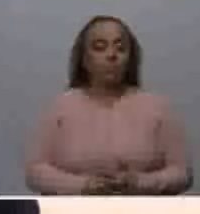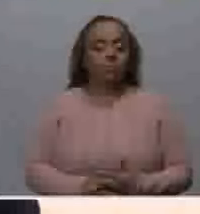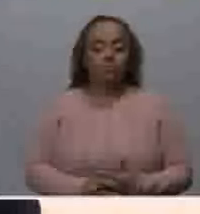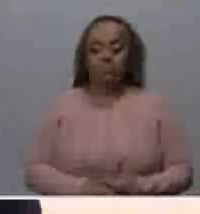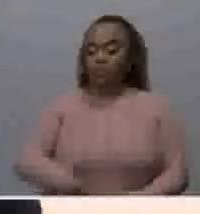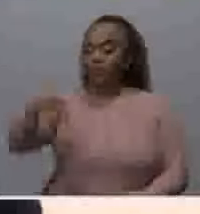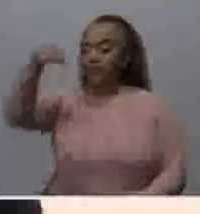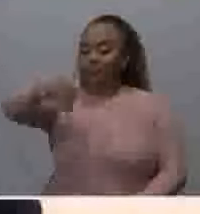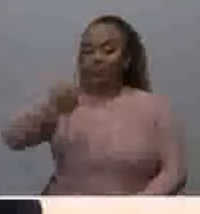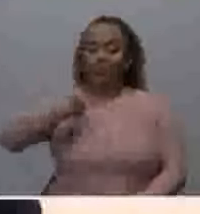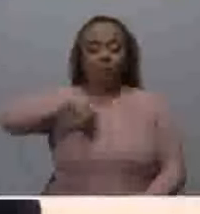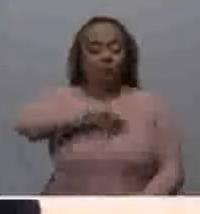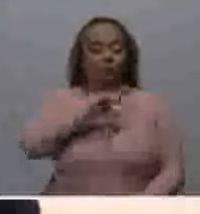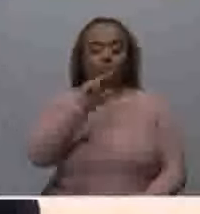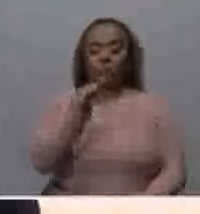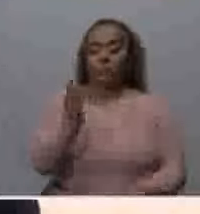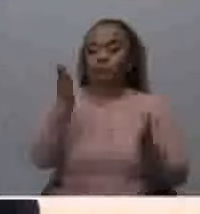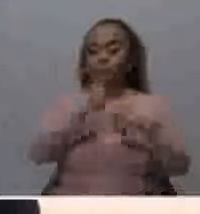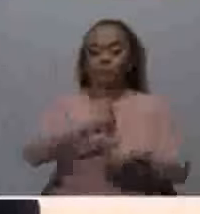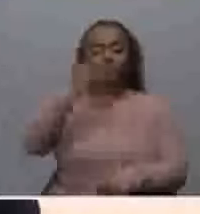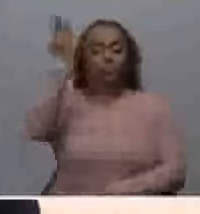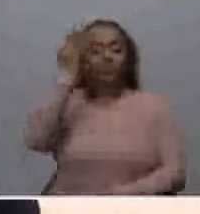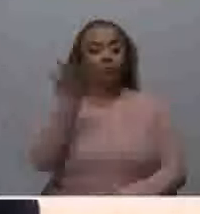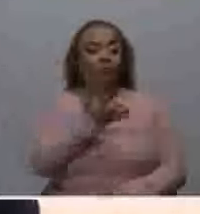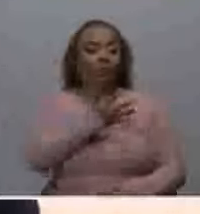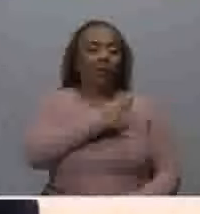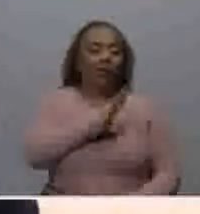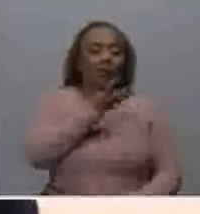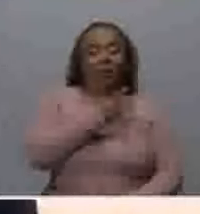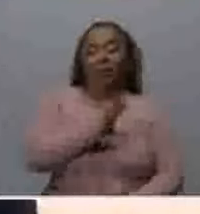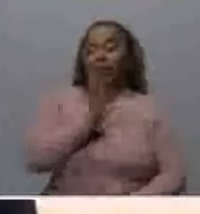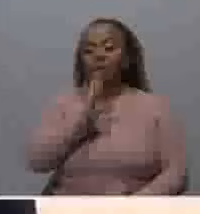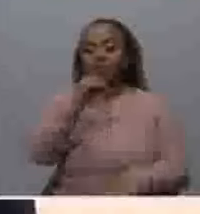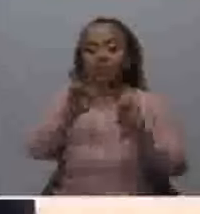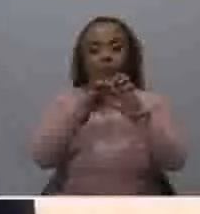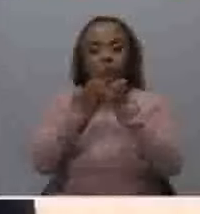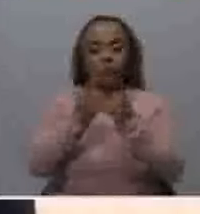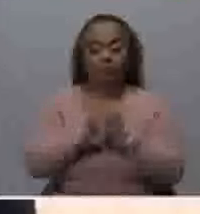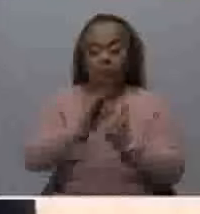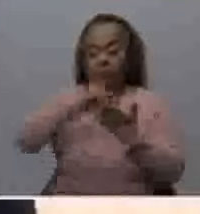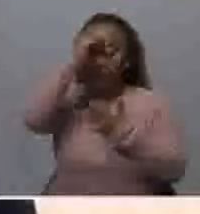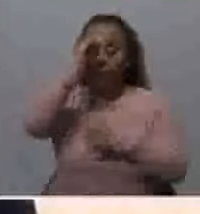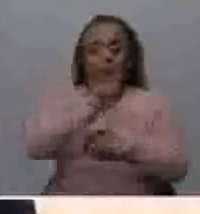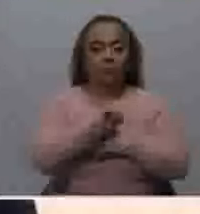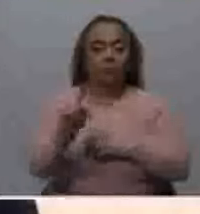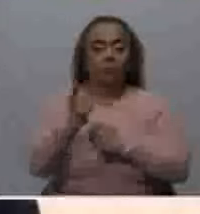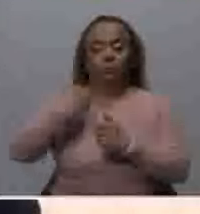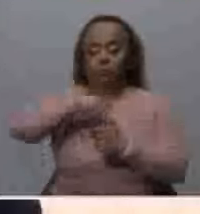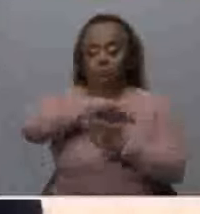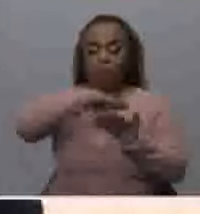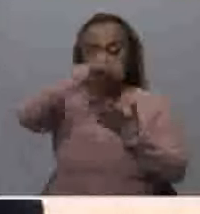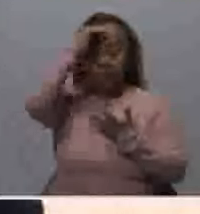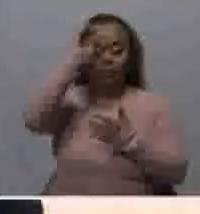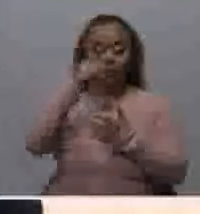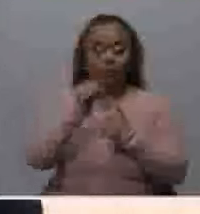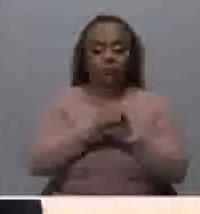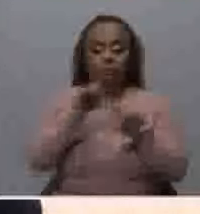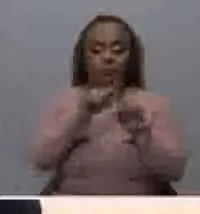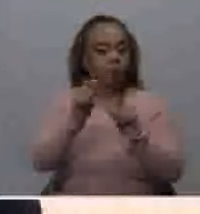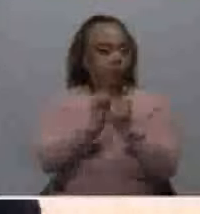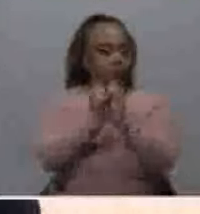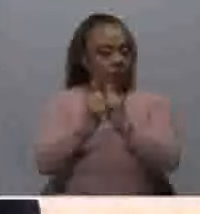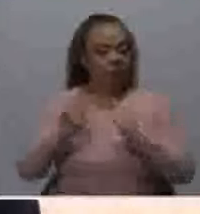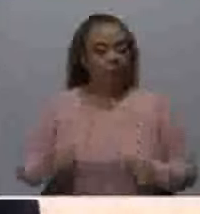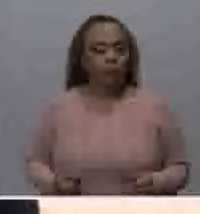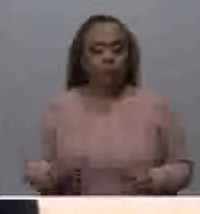no venimos con discursos mediocres de hablar de un equipo que viene a aprender, sino que, ok, venimos a aprender, pero venimos a competir, venimos